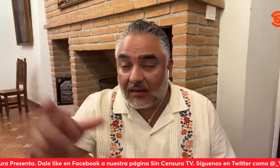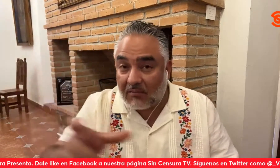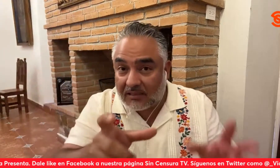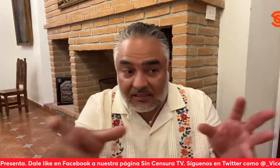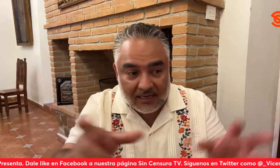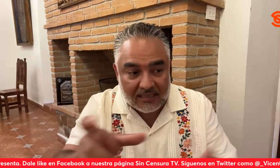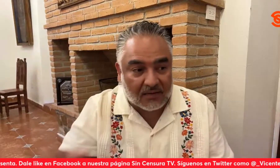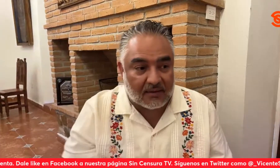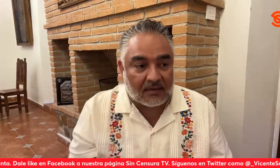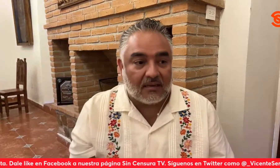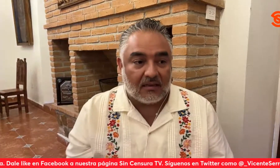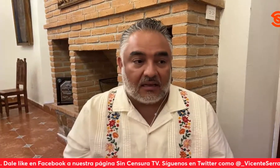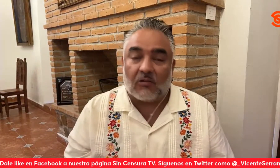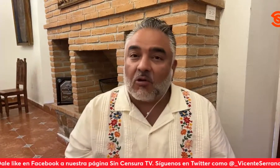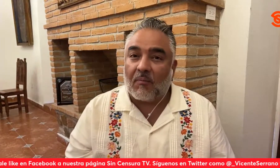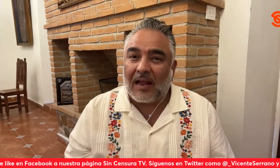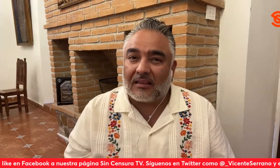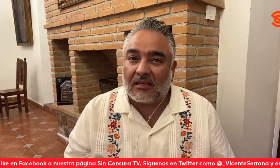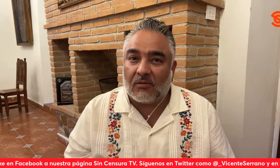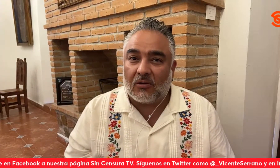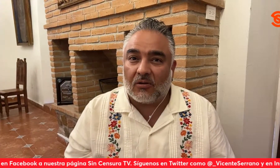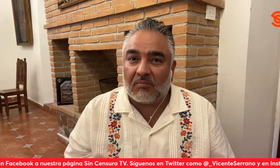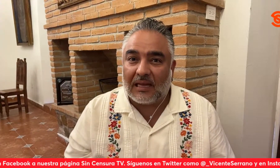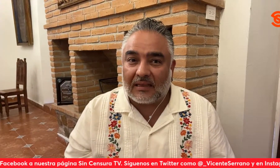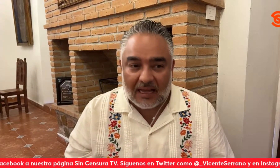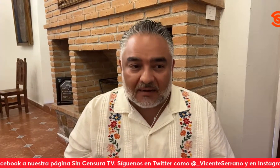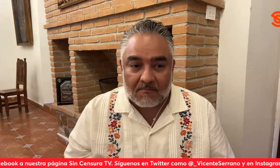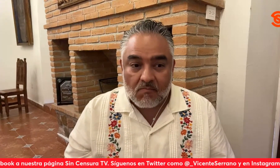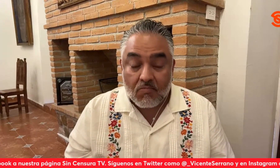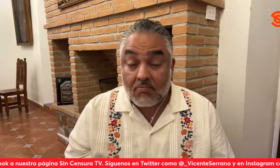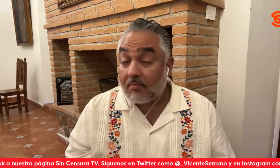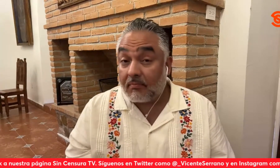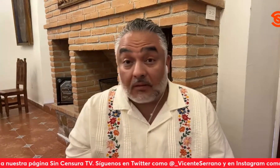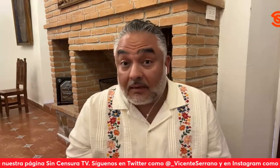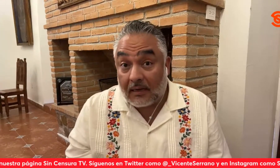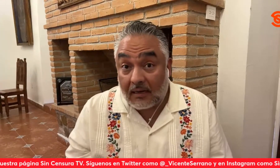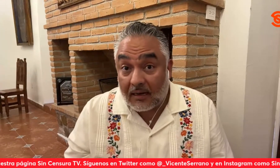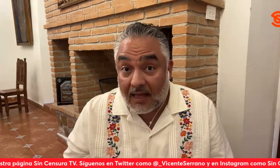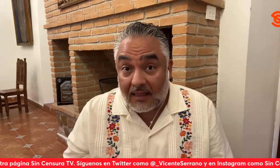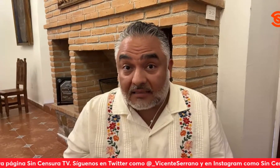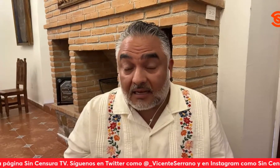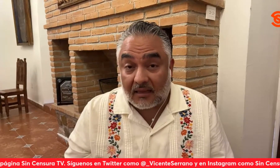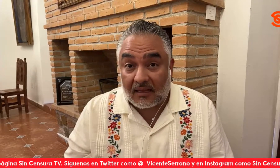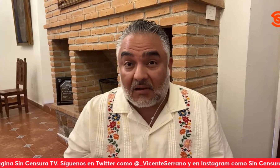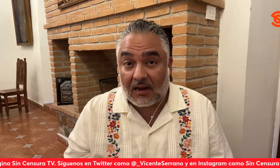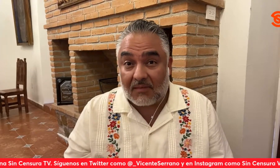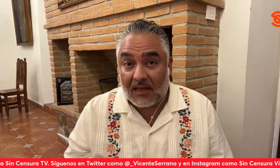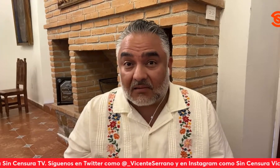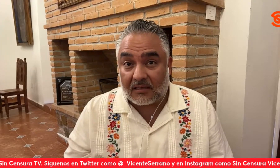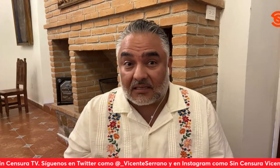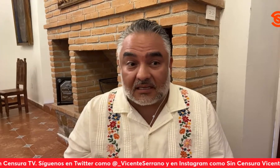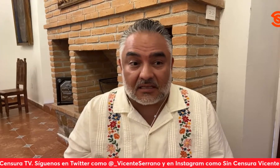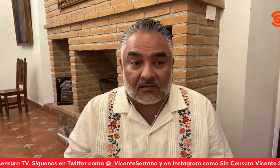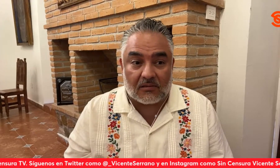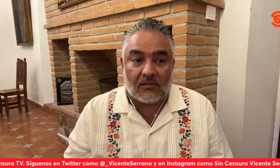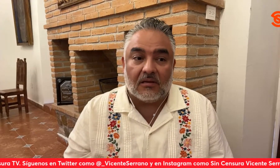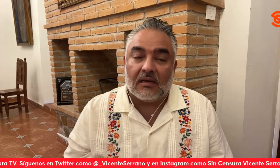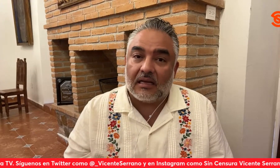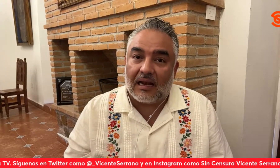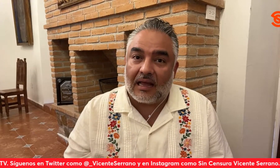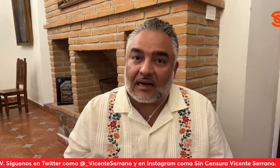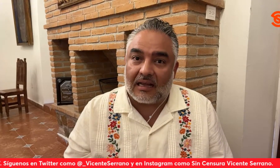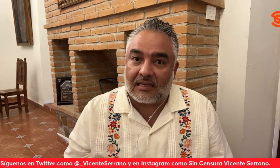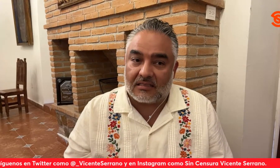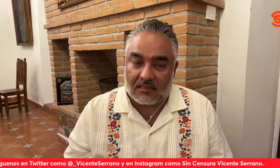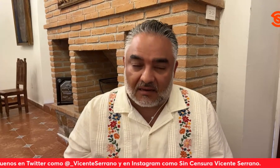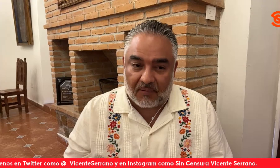mátalos, algo así se alcanza a ver en un operativo militar. En realidad la estrategia no ha cambiado, que sigue siendo ir